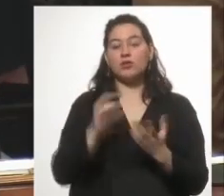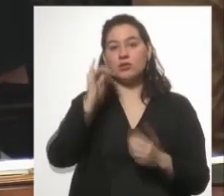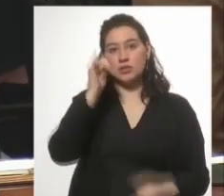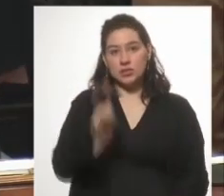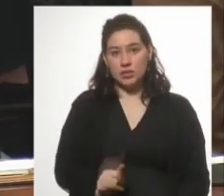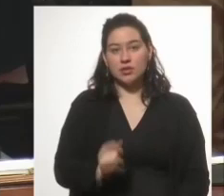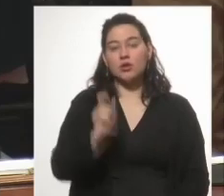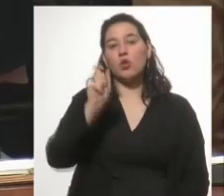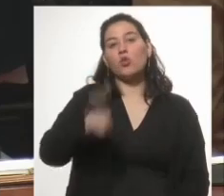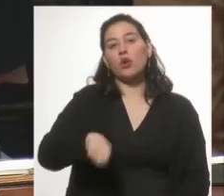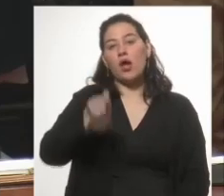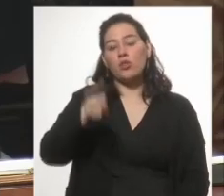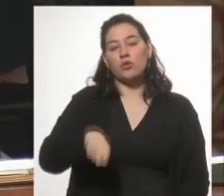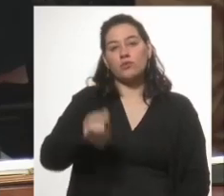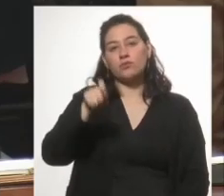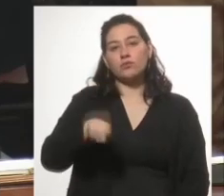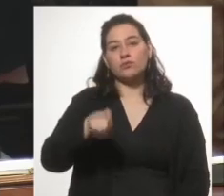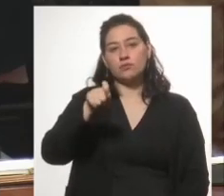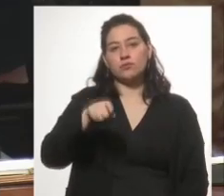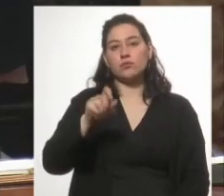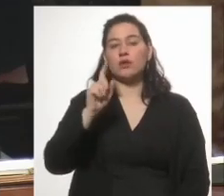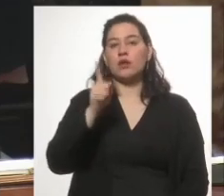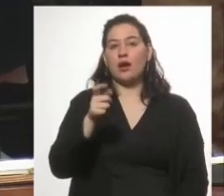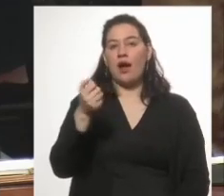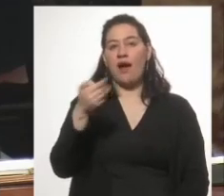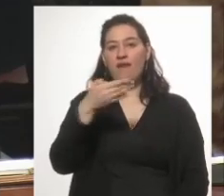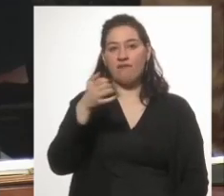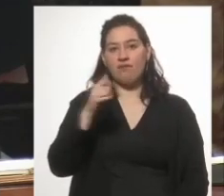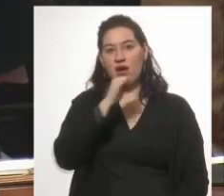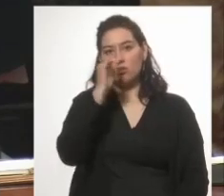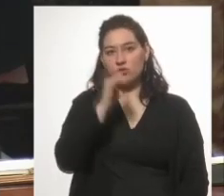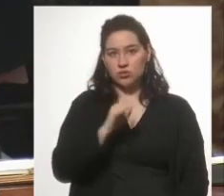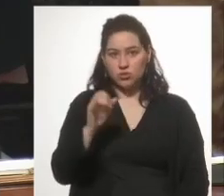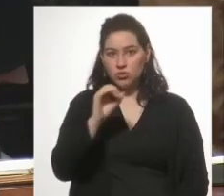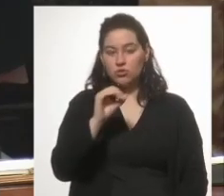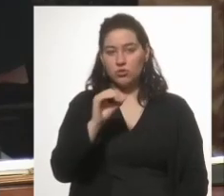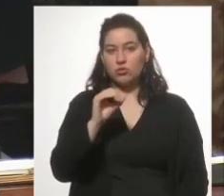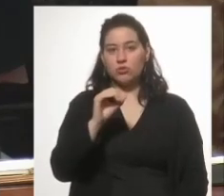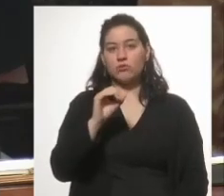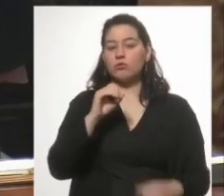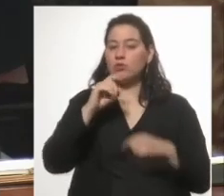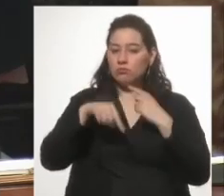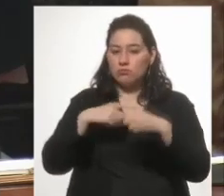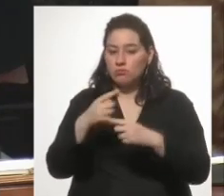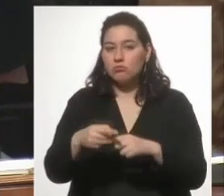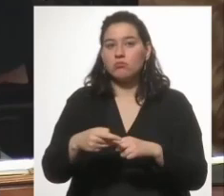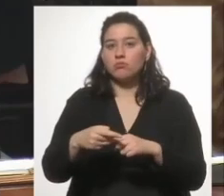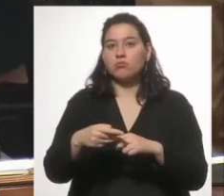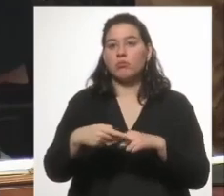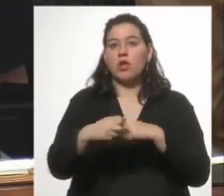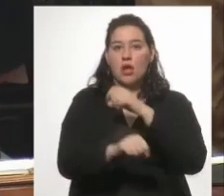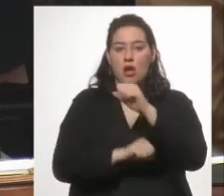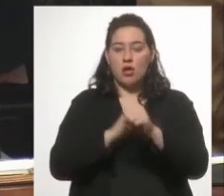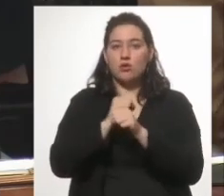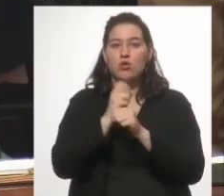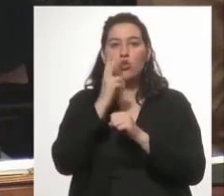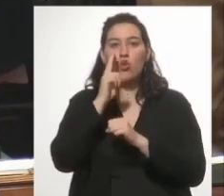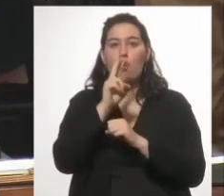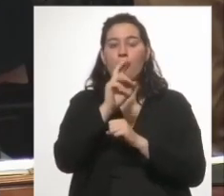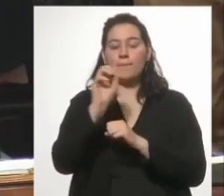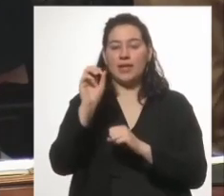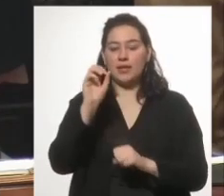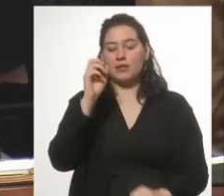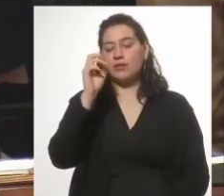sido juzgado José Gavazo y había sido sobreseído en el año